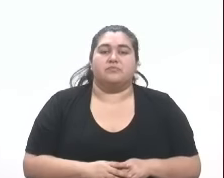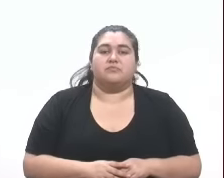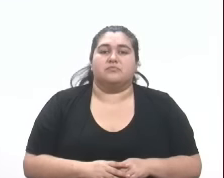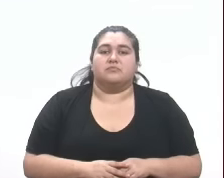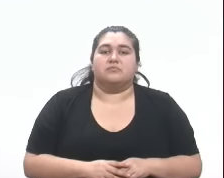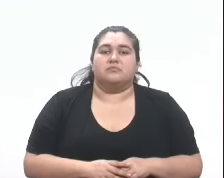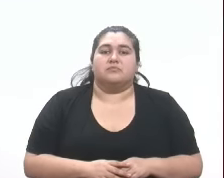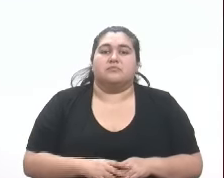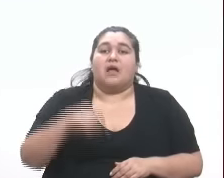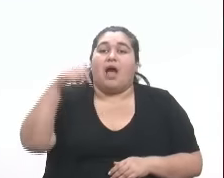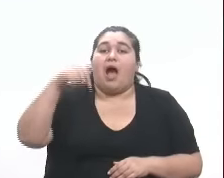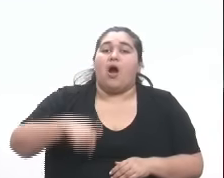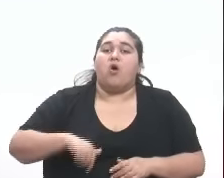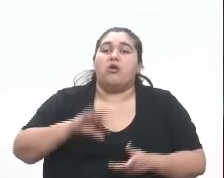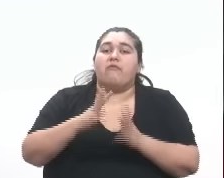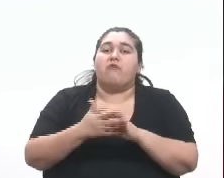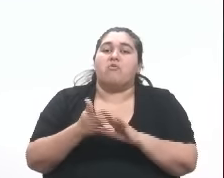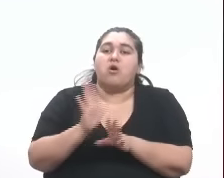construyen un relato